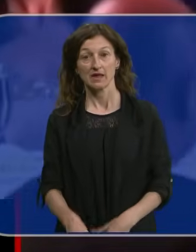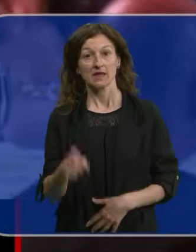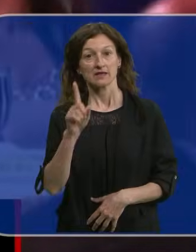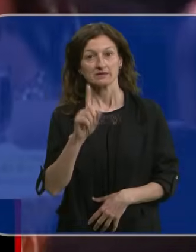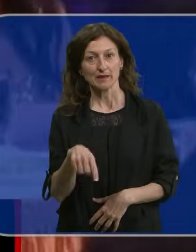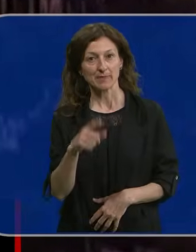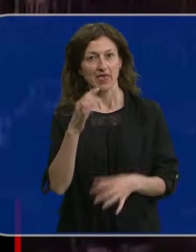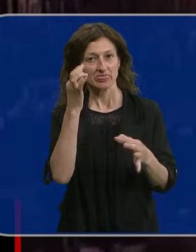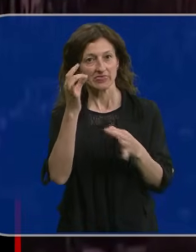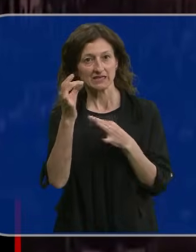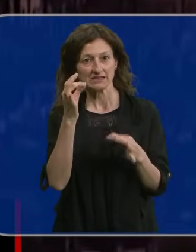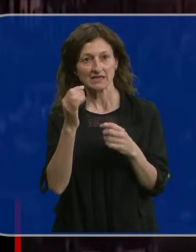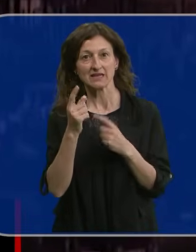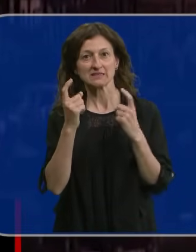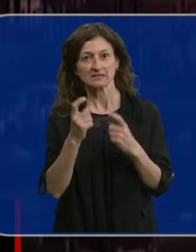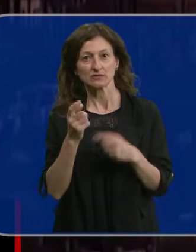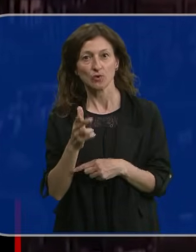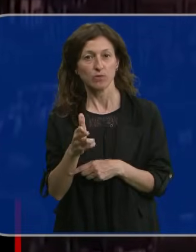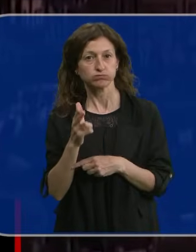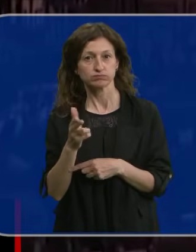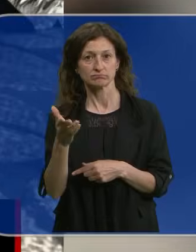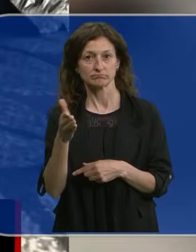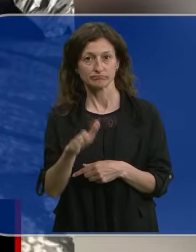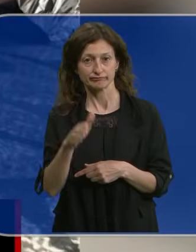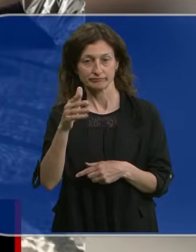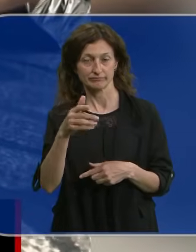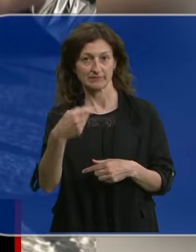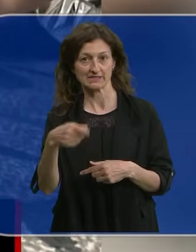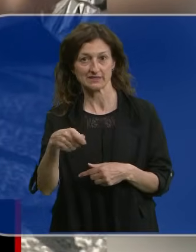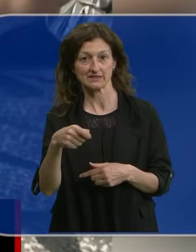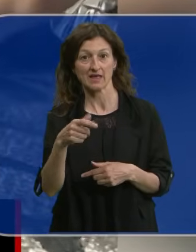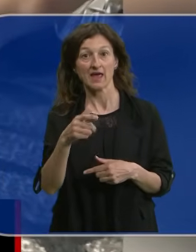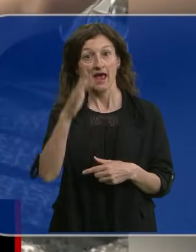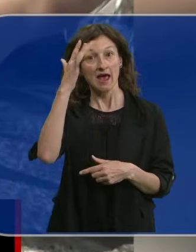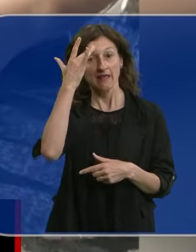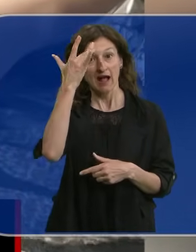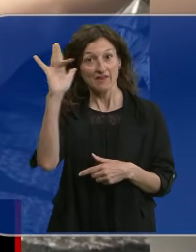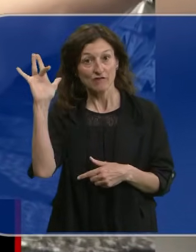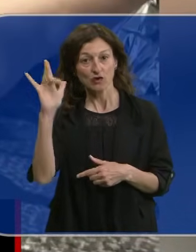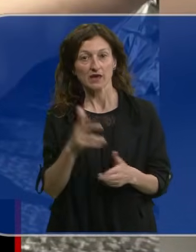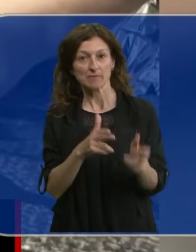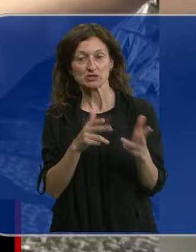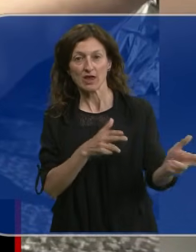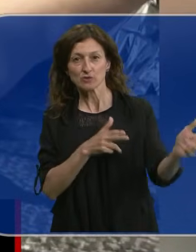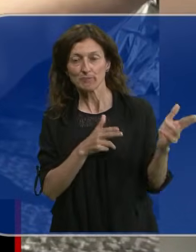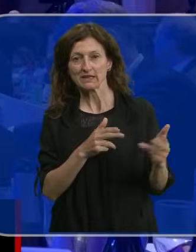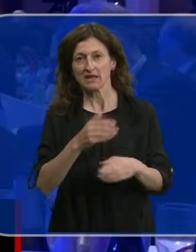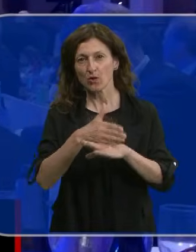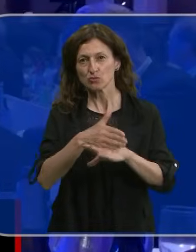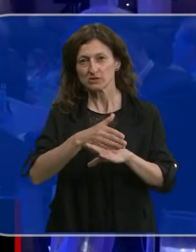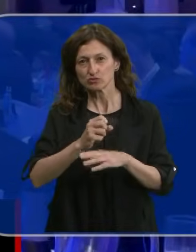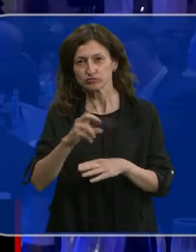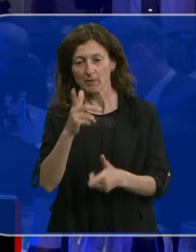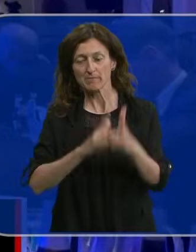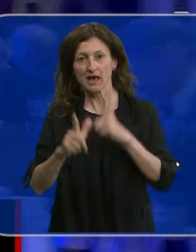También vamos conociendo detalles del intento de magnicidio en Estados Unidos. El atacante viajó desde California con una pistola, una escopeta y varios